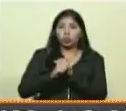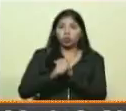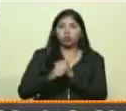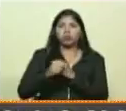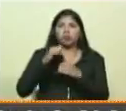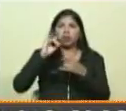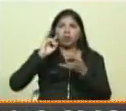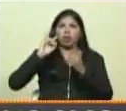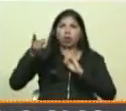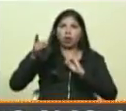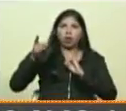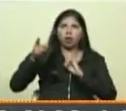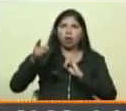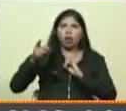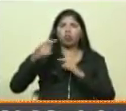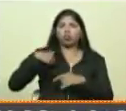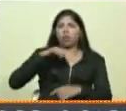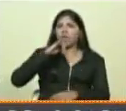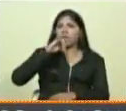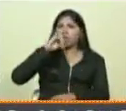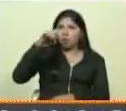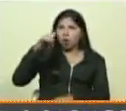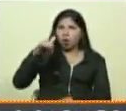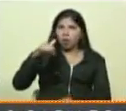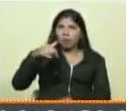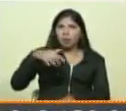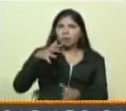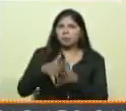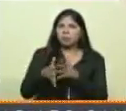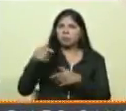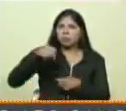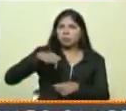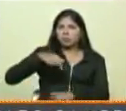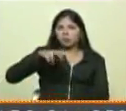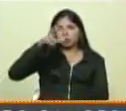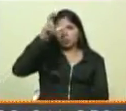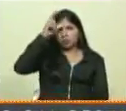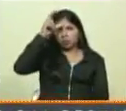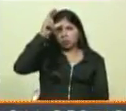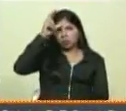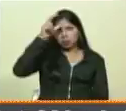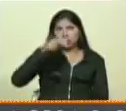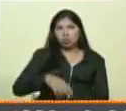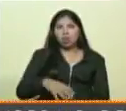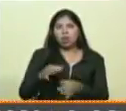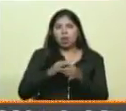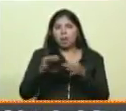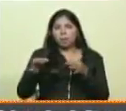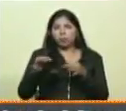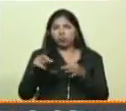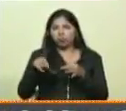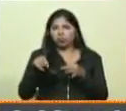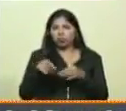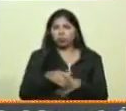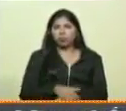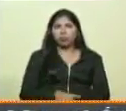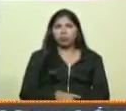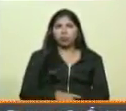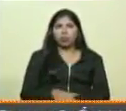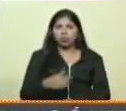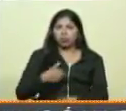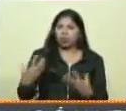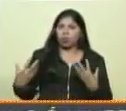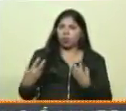Yo le he estado informando de la situación ahorita en el estado Falcón, específicamente en la península de Paraguaná, municipio Carirubana. Me encuentro acompañado